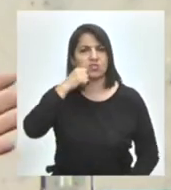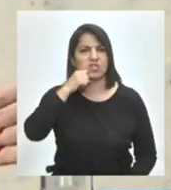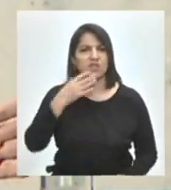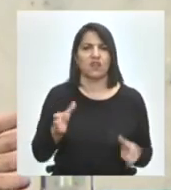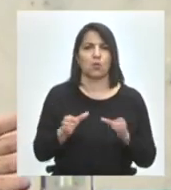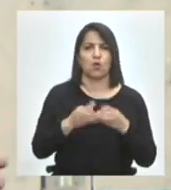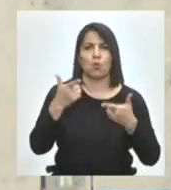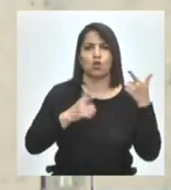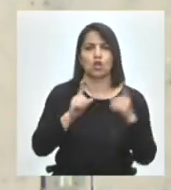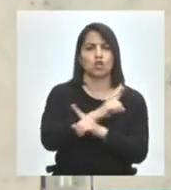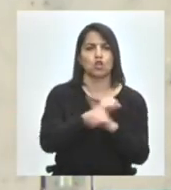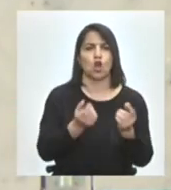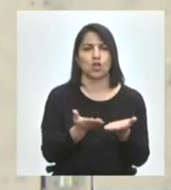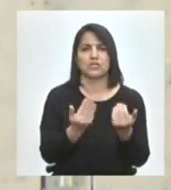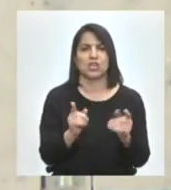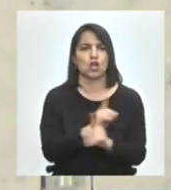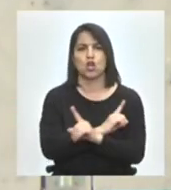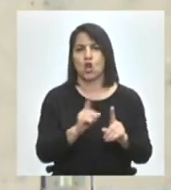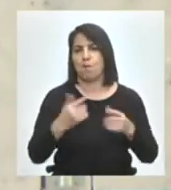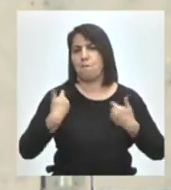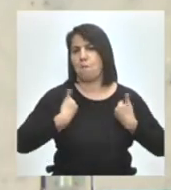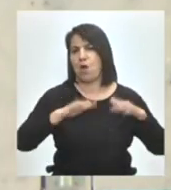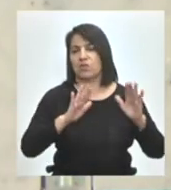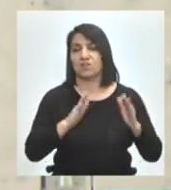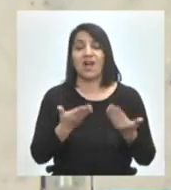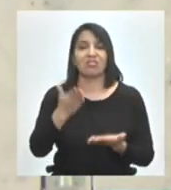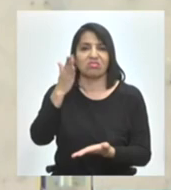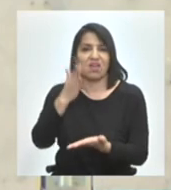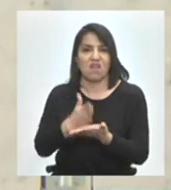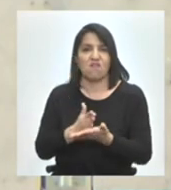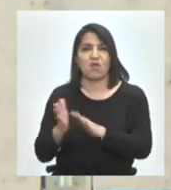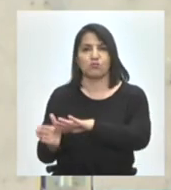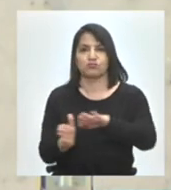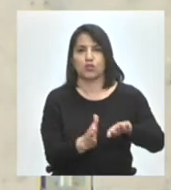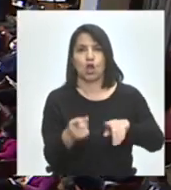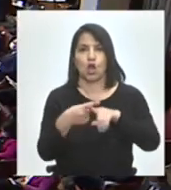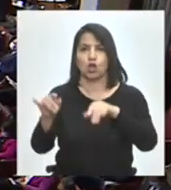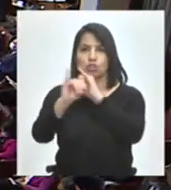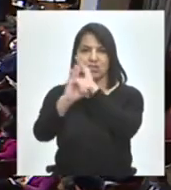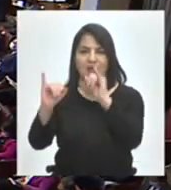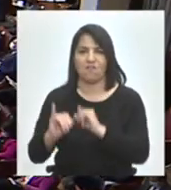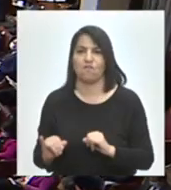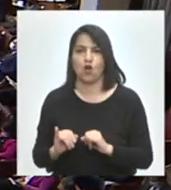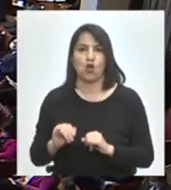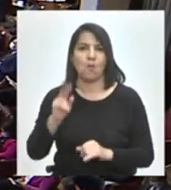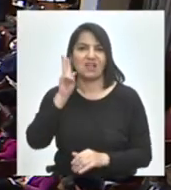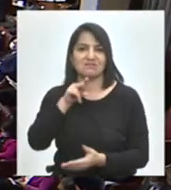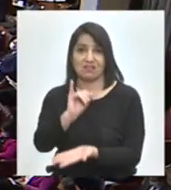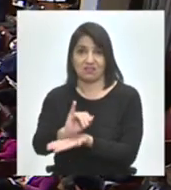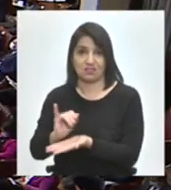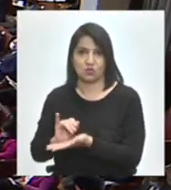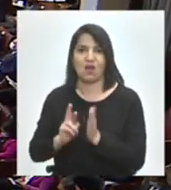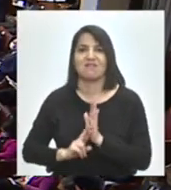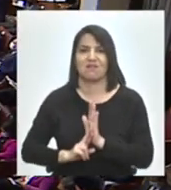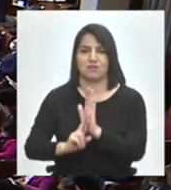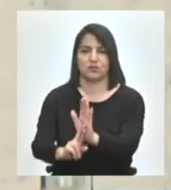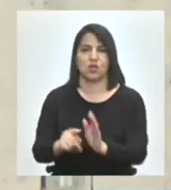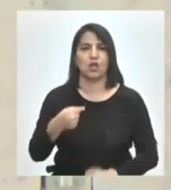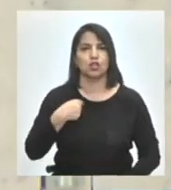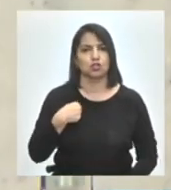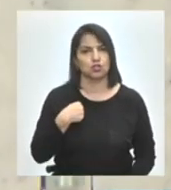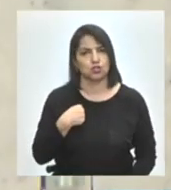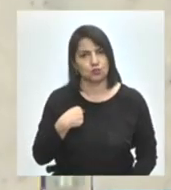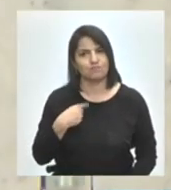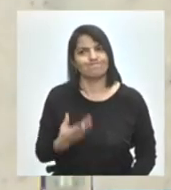no son necesarios, ya no son relevantes y que debemos dar paso a otras formas inorgánicas de representación. Yo me resisto a